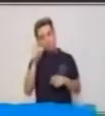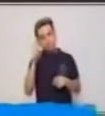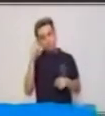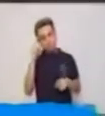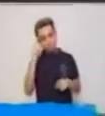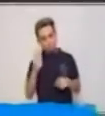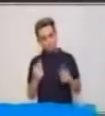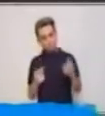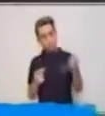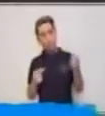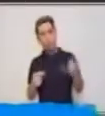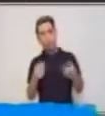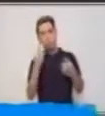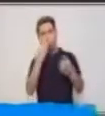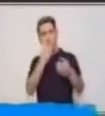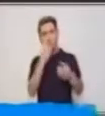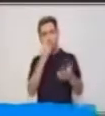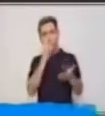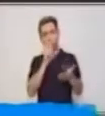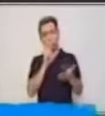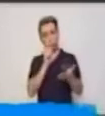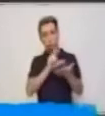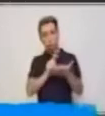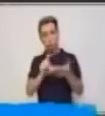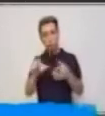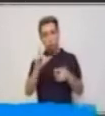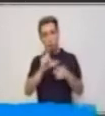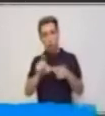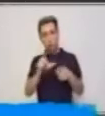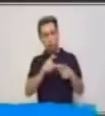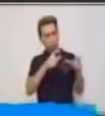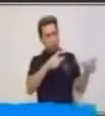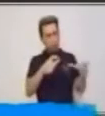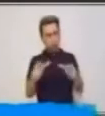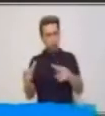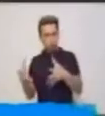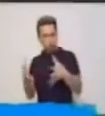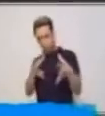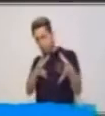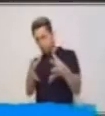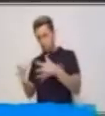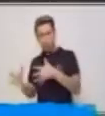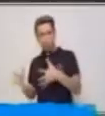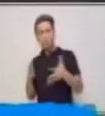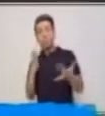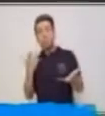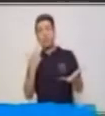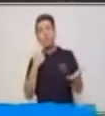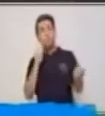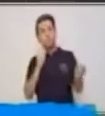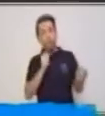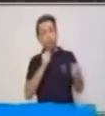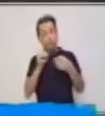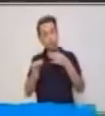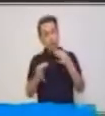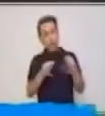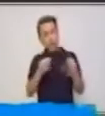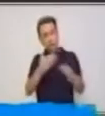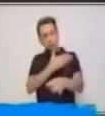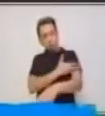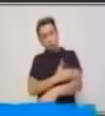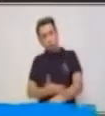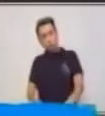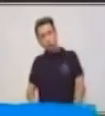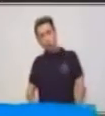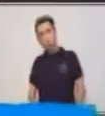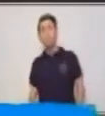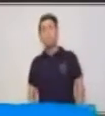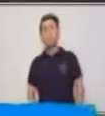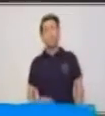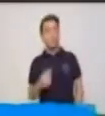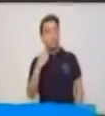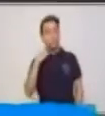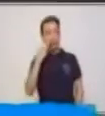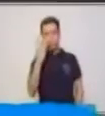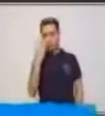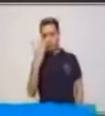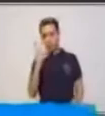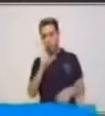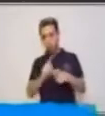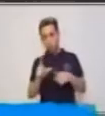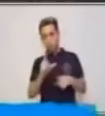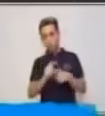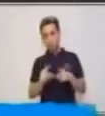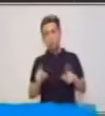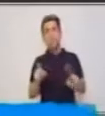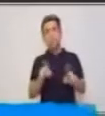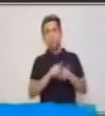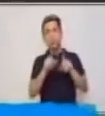común? Los 3 se ponen en la cabeza. Pero ¿será que la persona, qué pasa si yo me pusiera esta